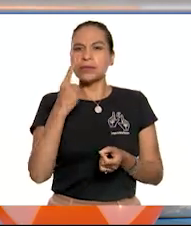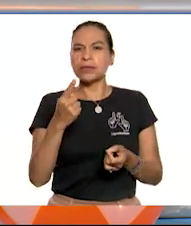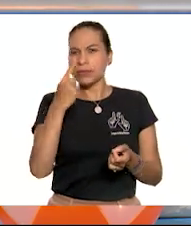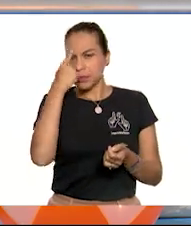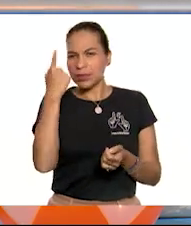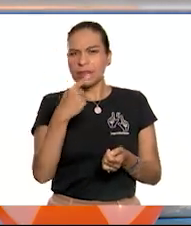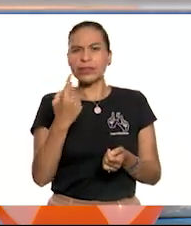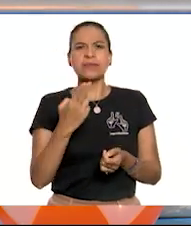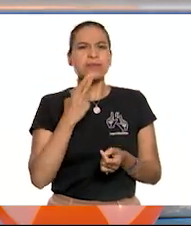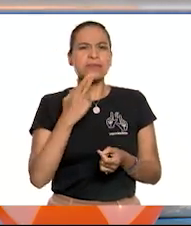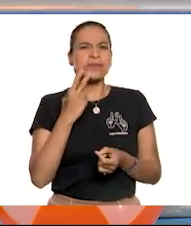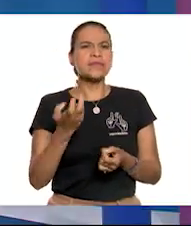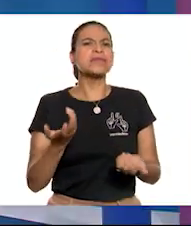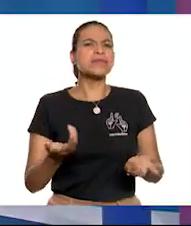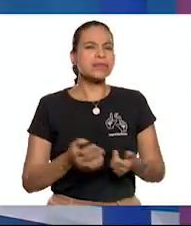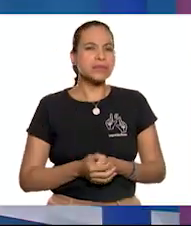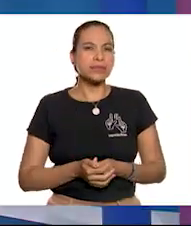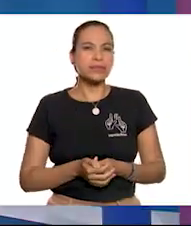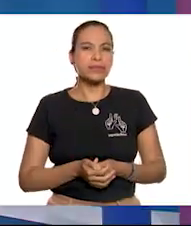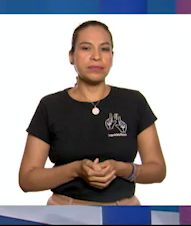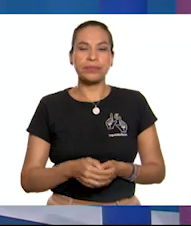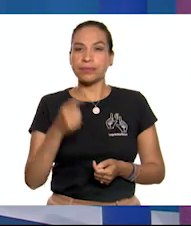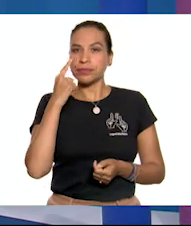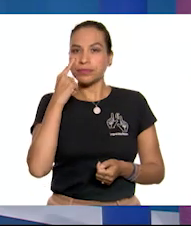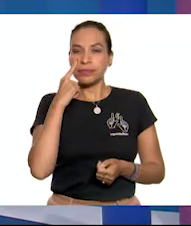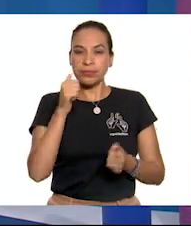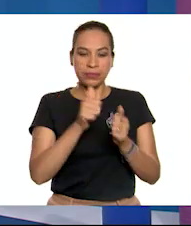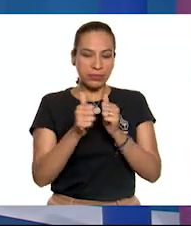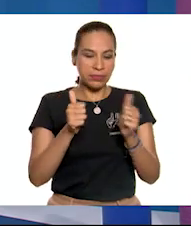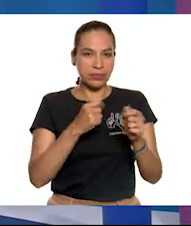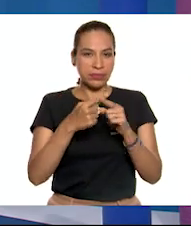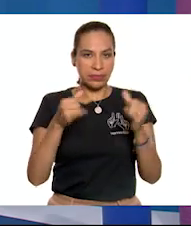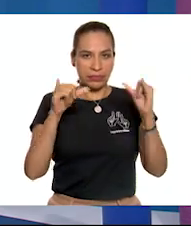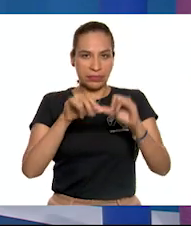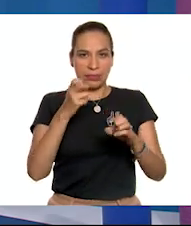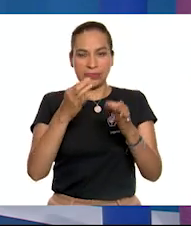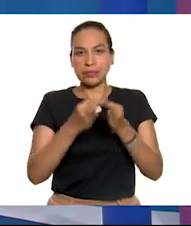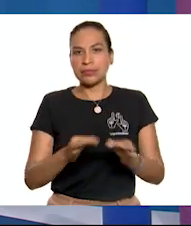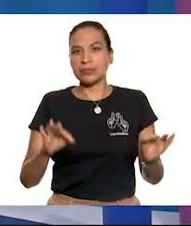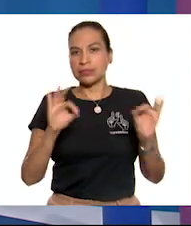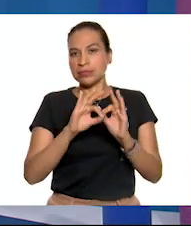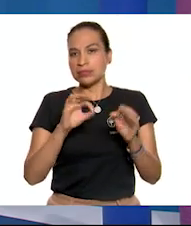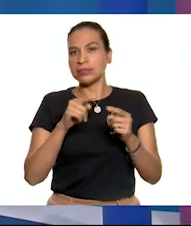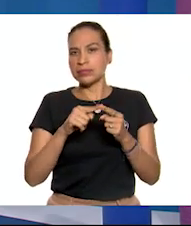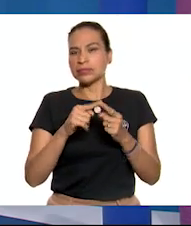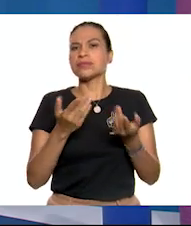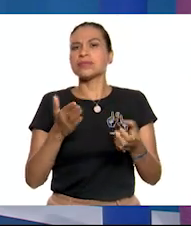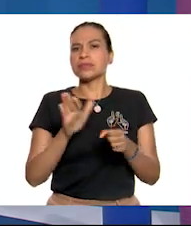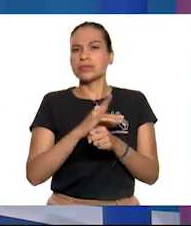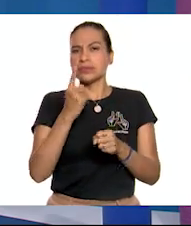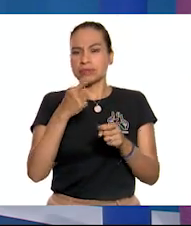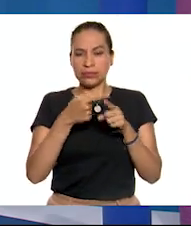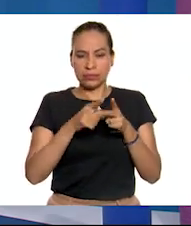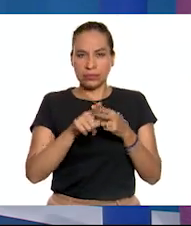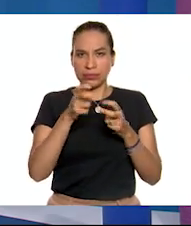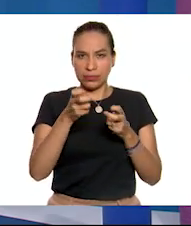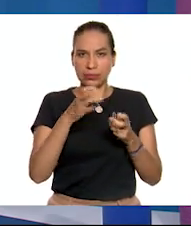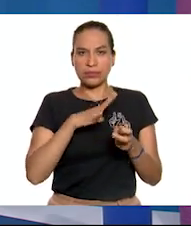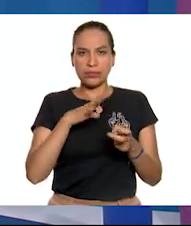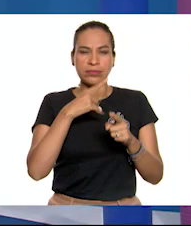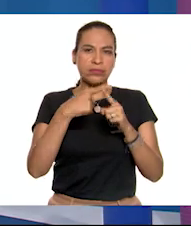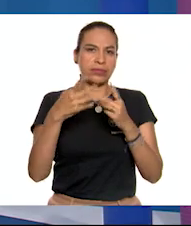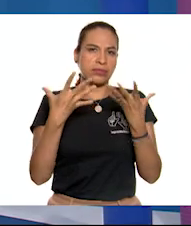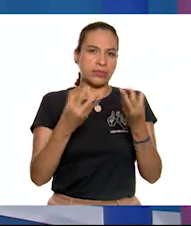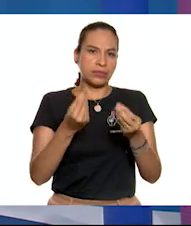¿para qué nos serviría? Ay, pues fíjate, la separación de mezclas es muy importante, Ale. Pues a partir de ellas se